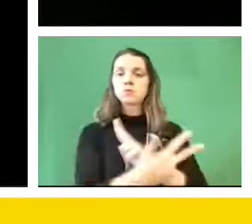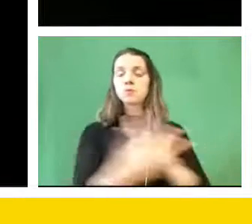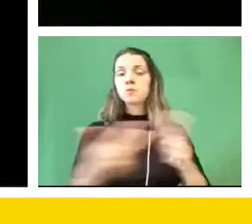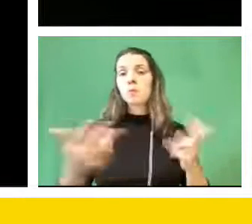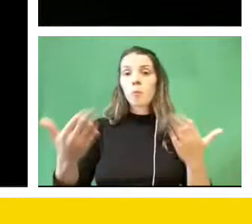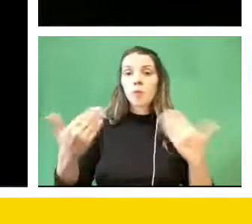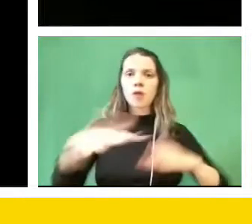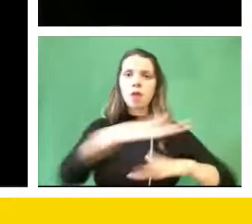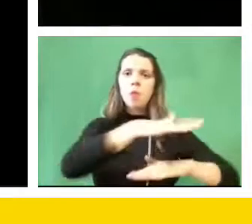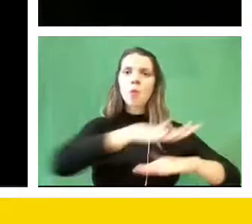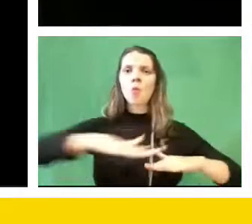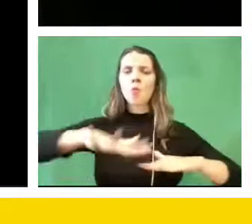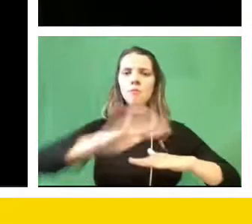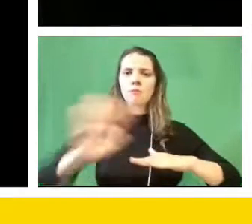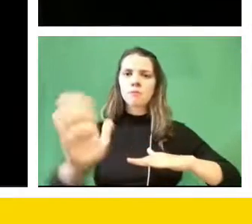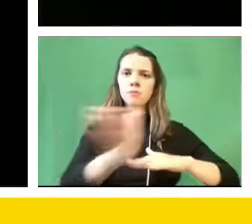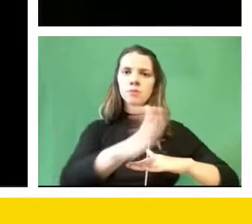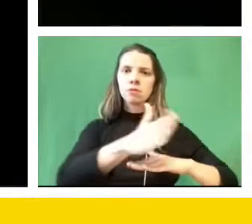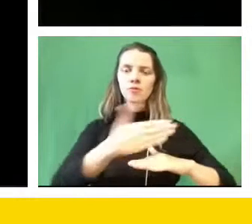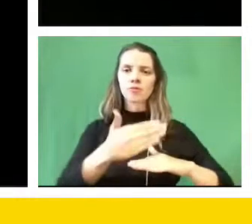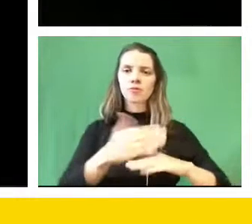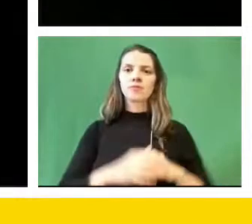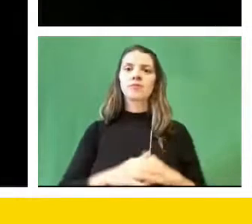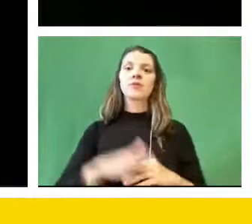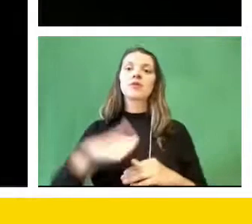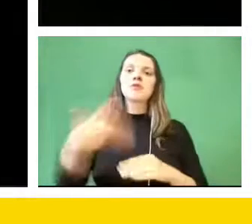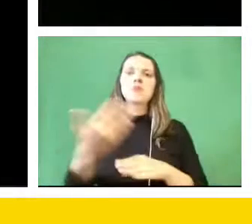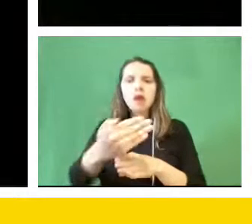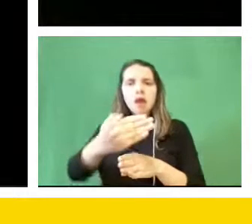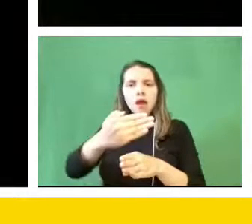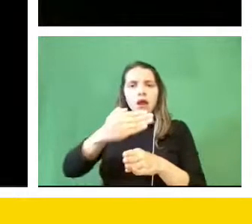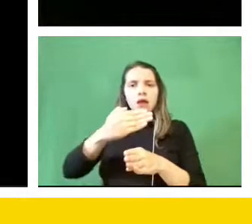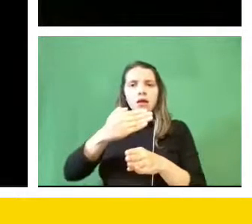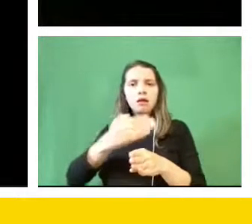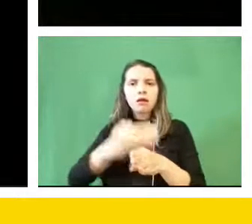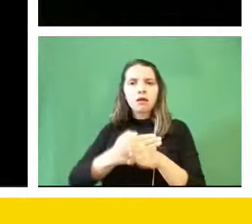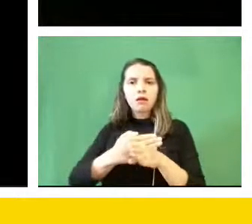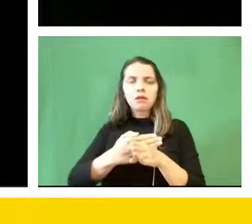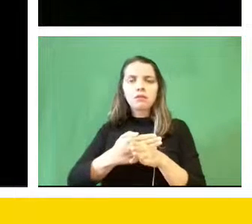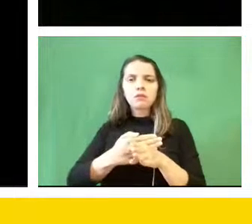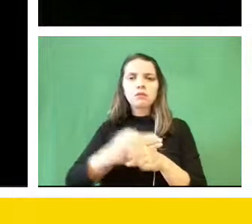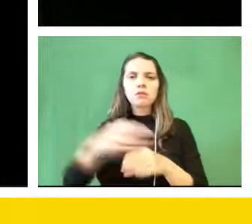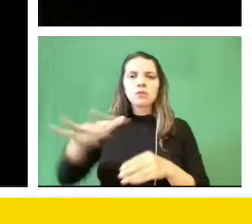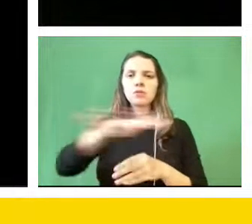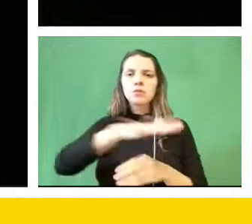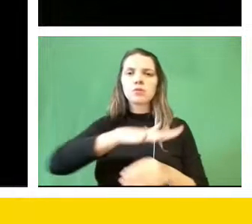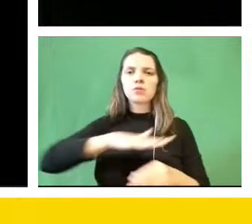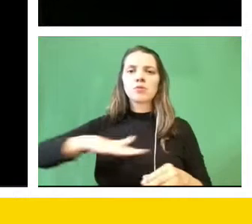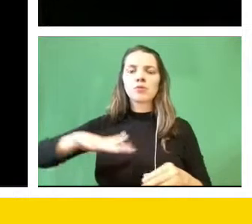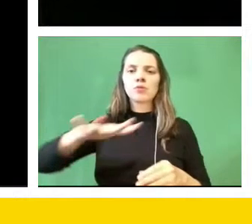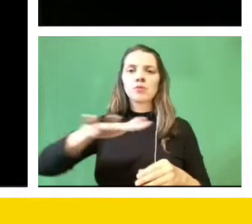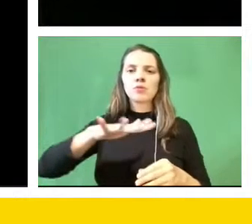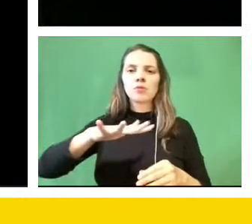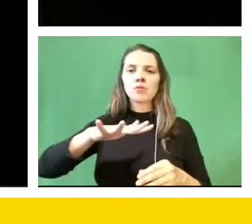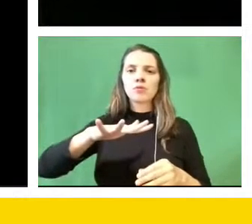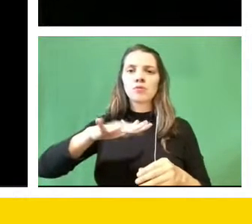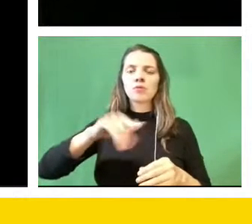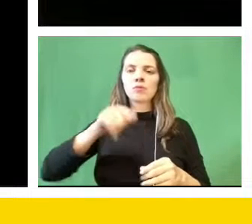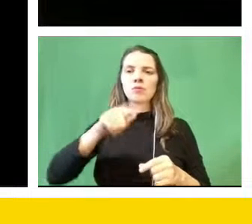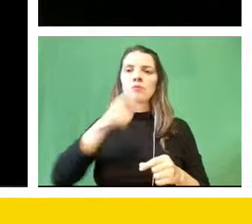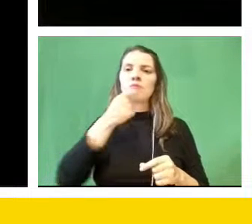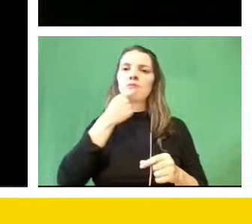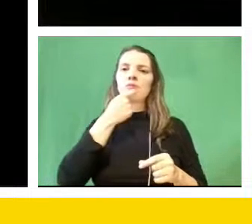creó un instrumento de evaluación a partir de estos principios con el ánimo de comprobar su efectividad.